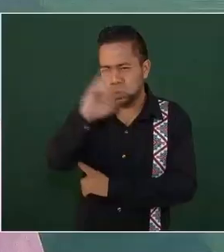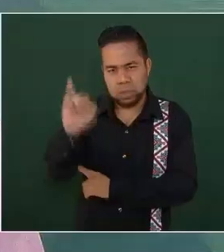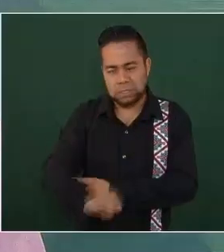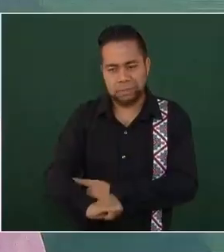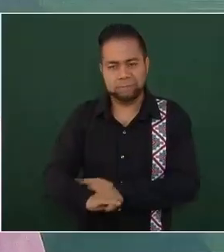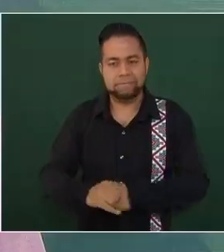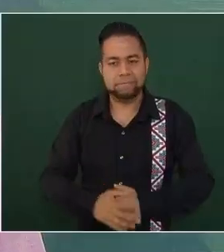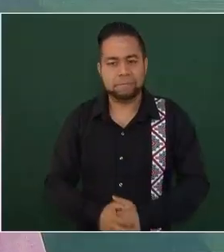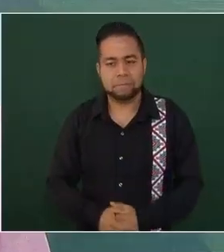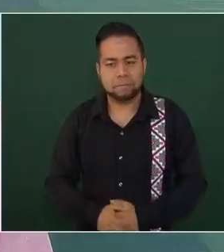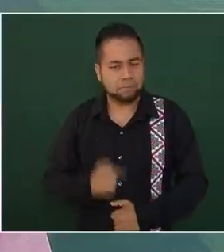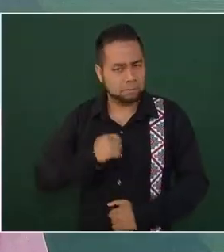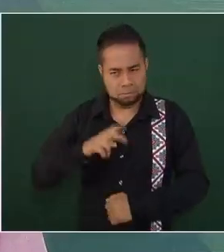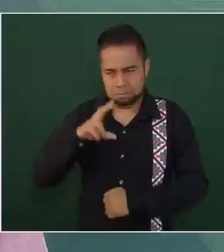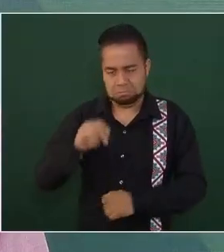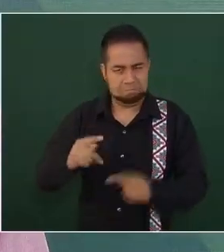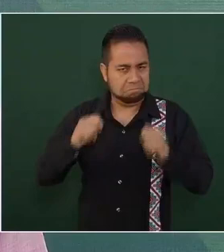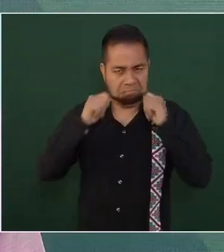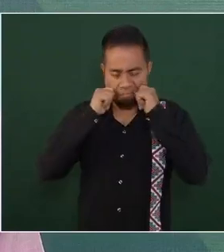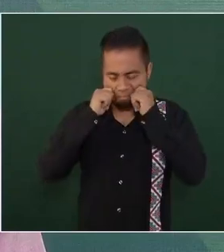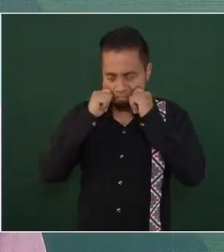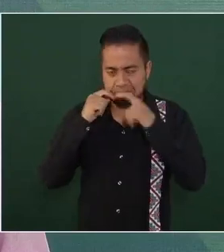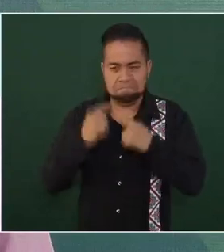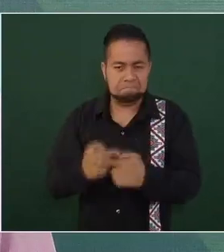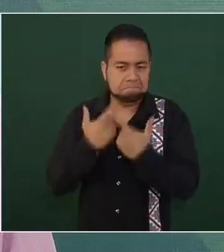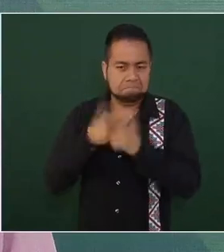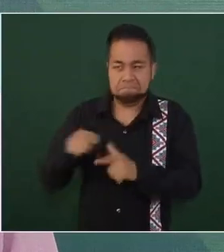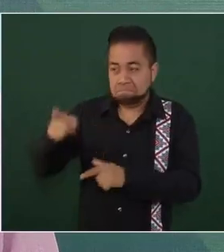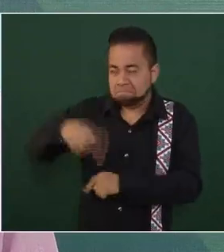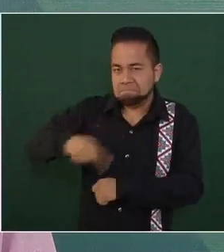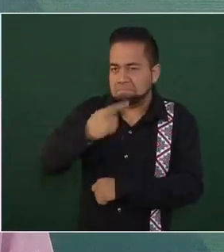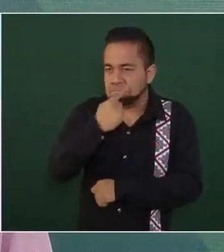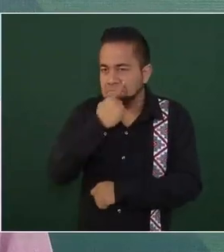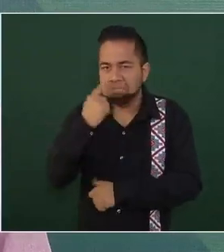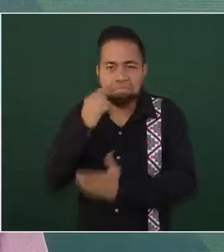cualquiera y que lo decidan